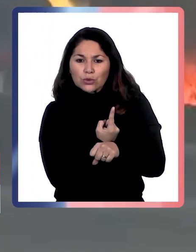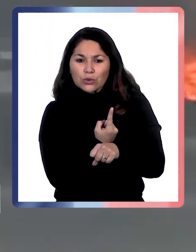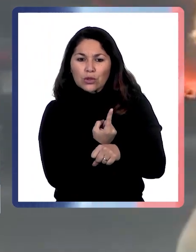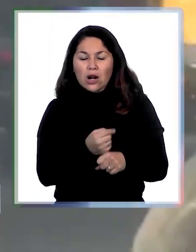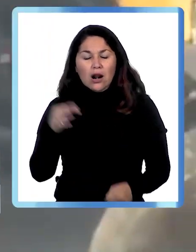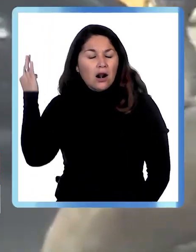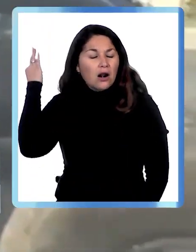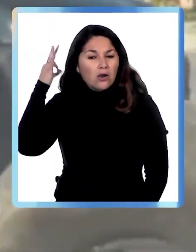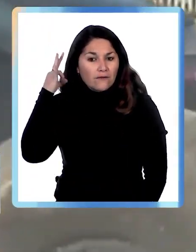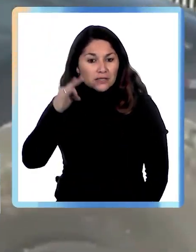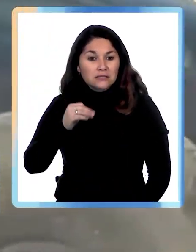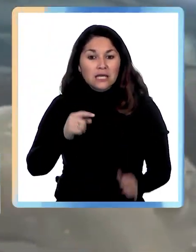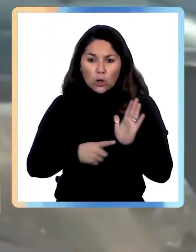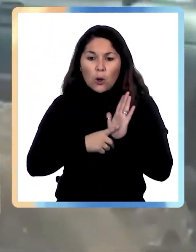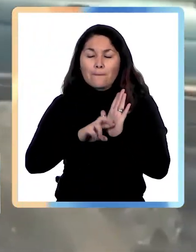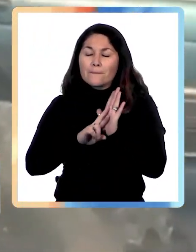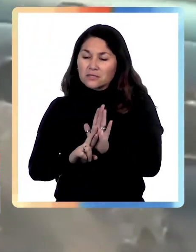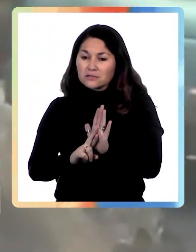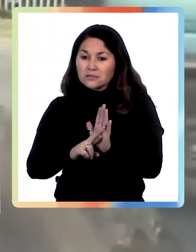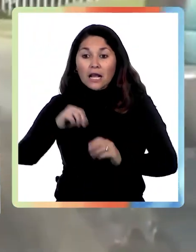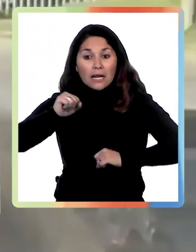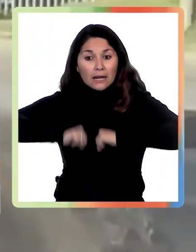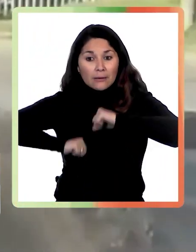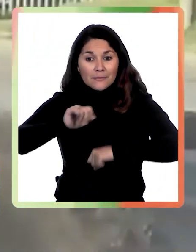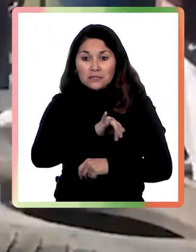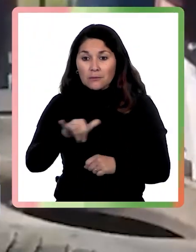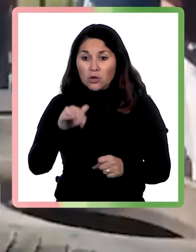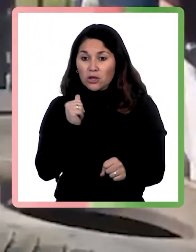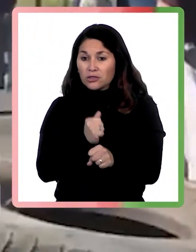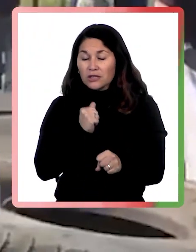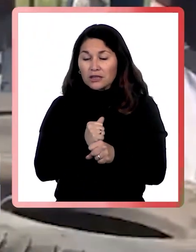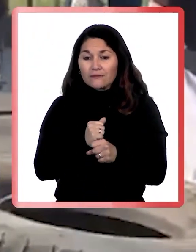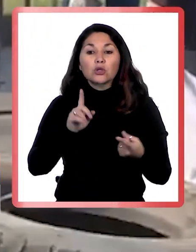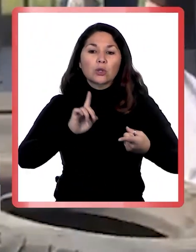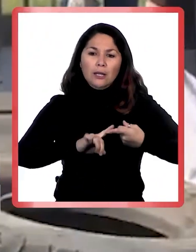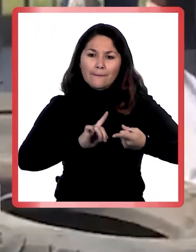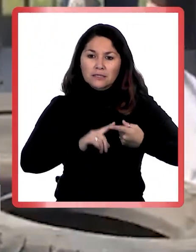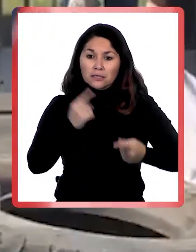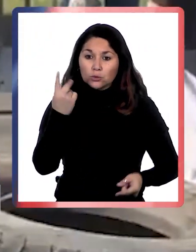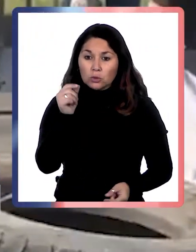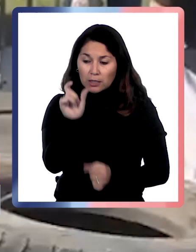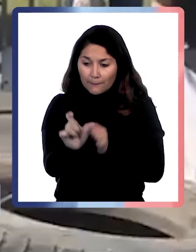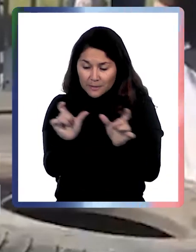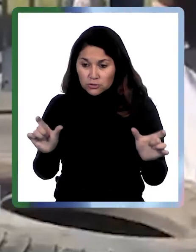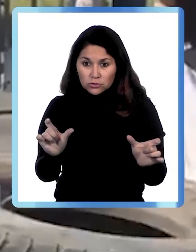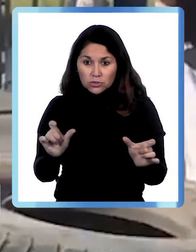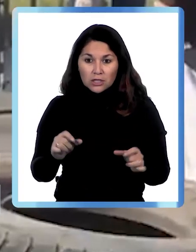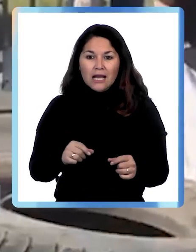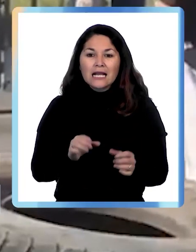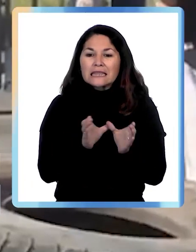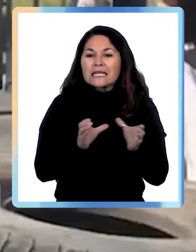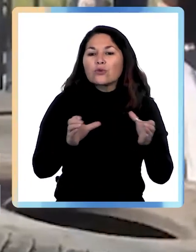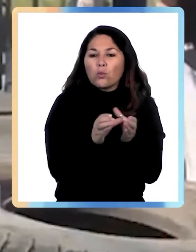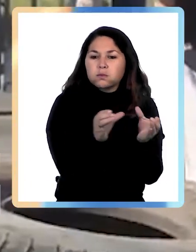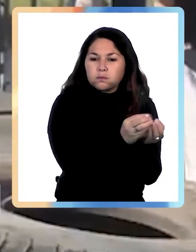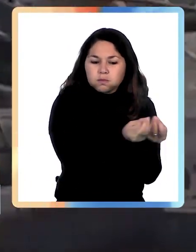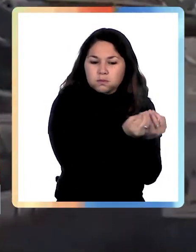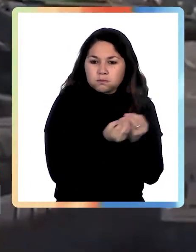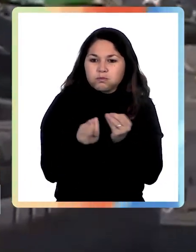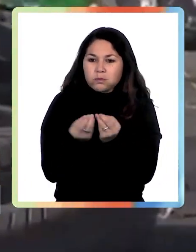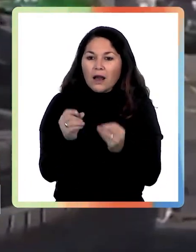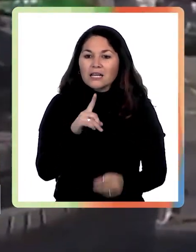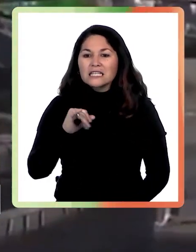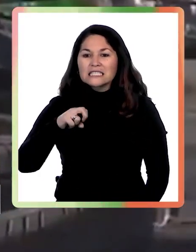con representantes de la empresa y luego de eso con trabajadores donde participará una persona por sindicato si bien el